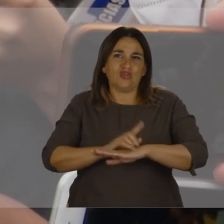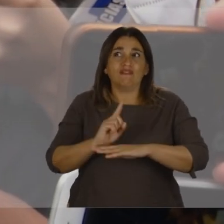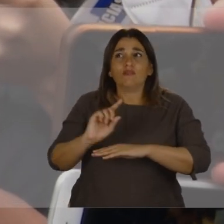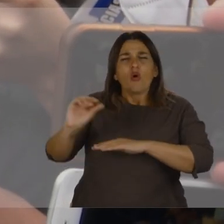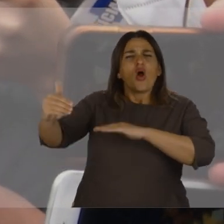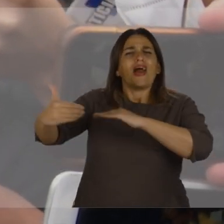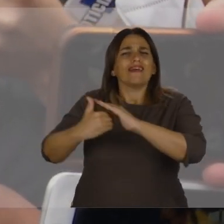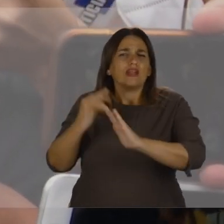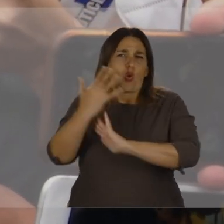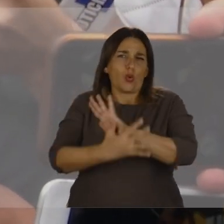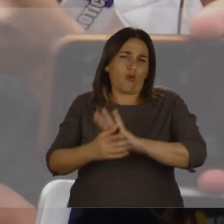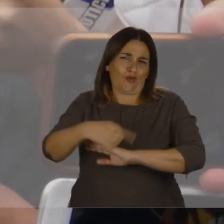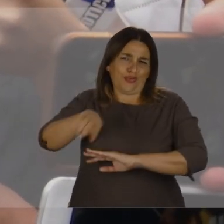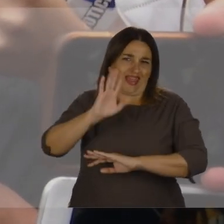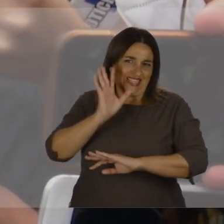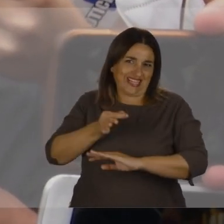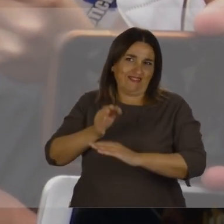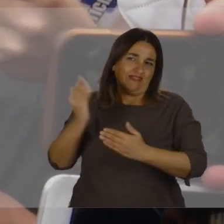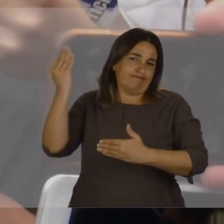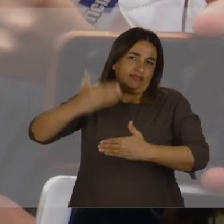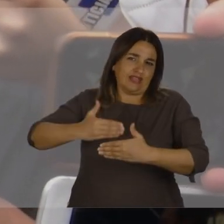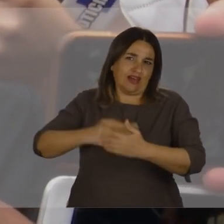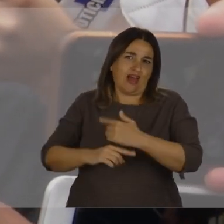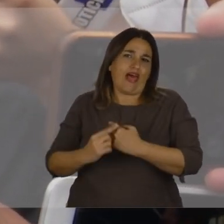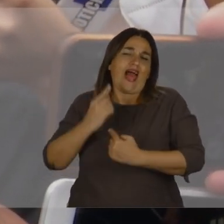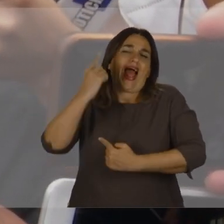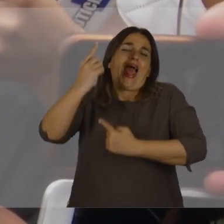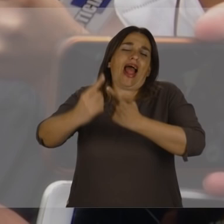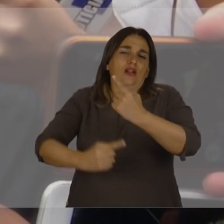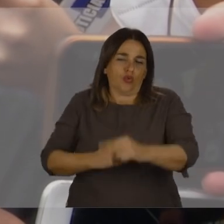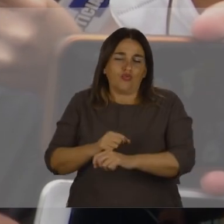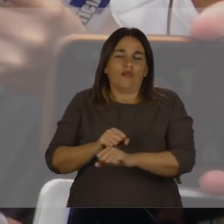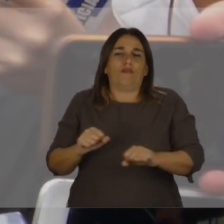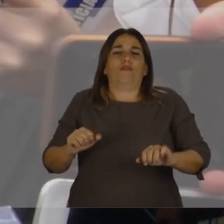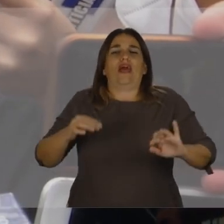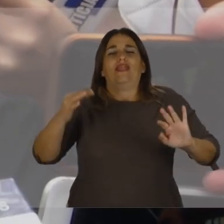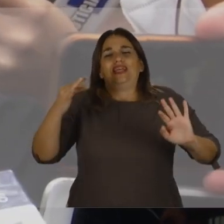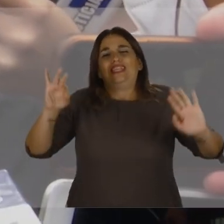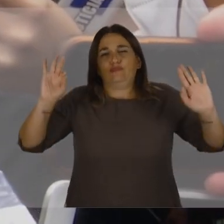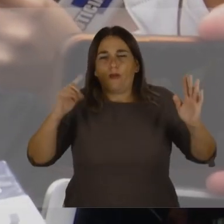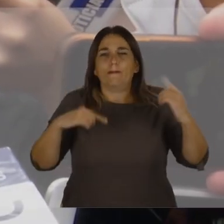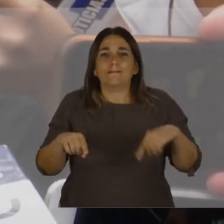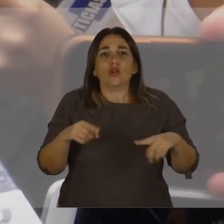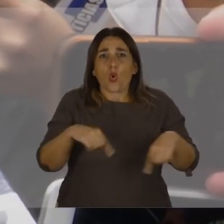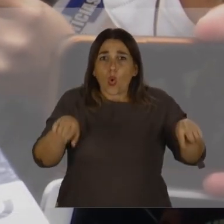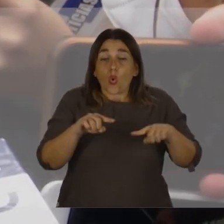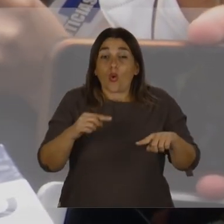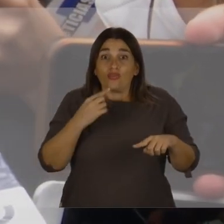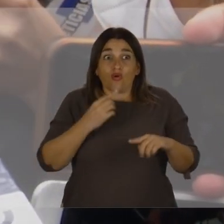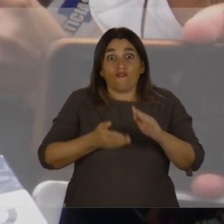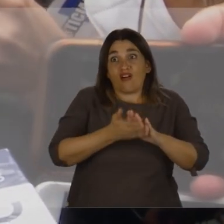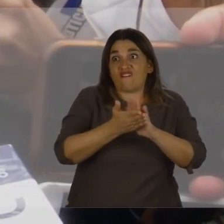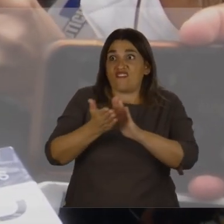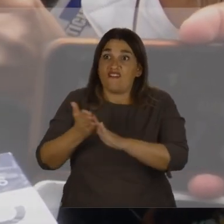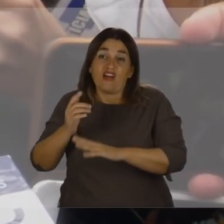mayores ingresos porque obviamente ustedes saben que está básicamente cerrada la frontera, salvo algunas excepciones. Y apelamos a que la gente que